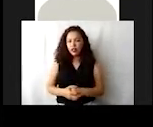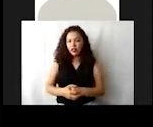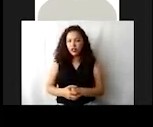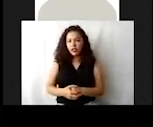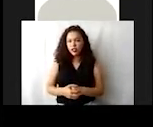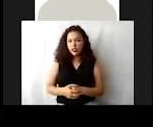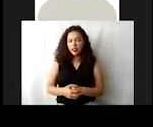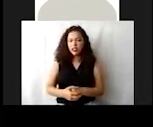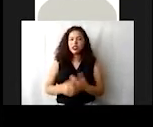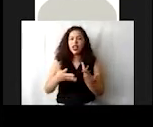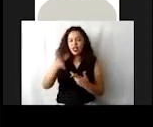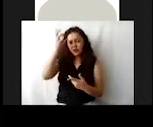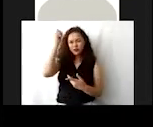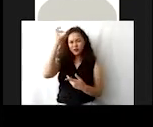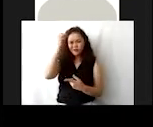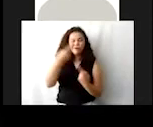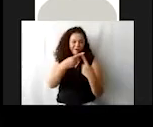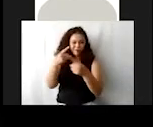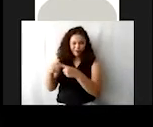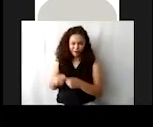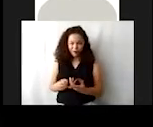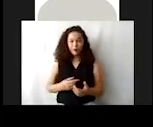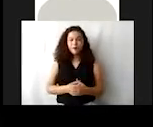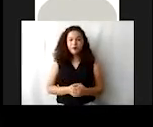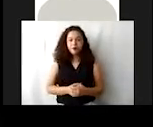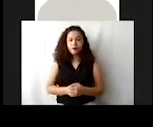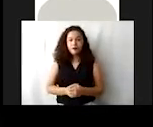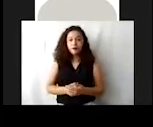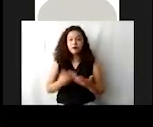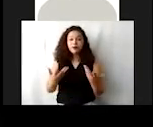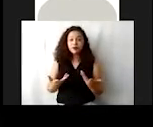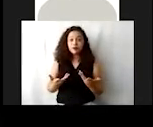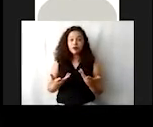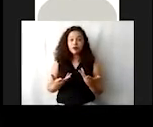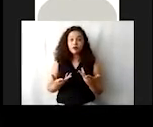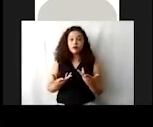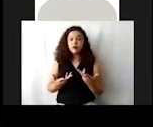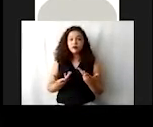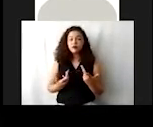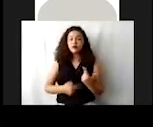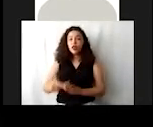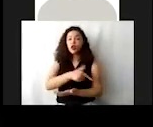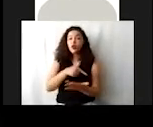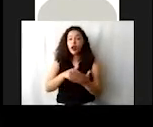serie de definiciones. Entonces tenemos que en su defecto el lugar en donde se encuentre.